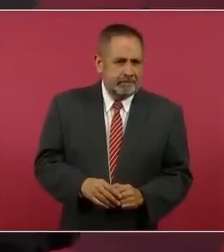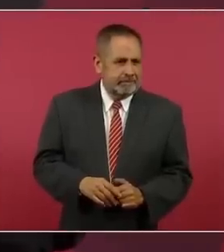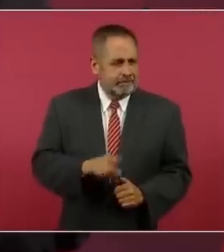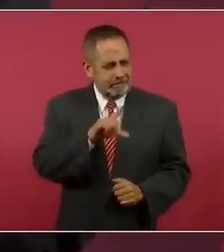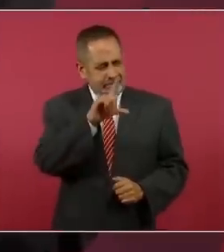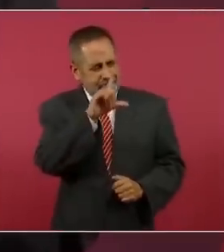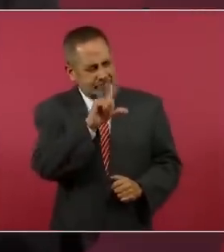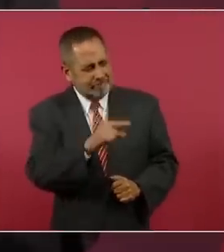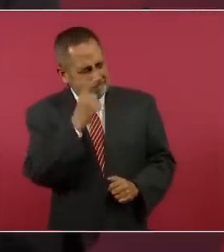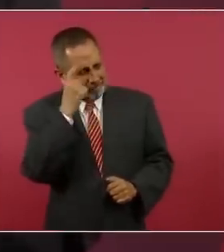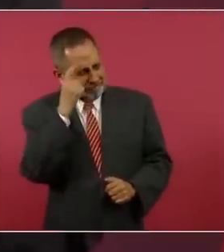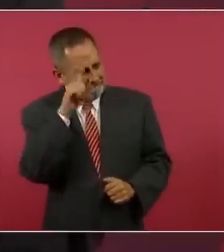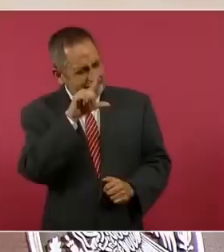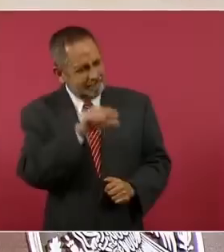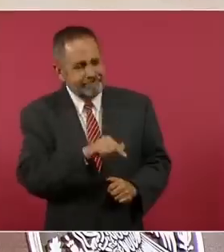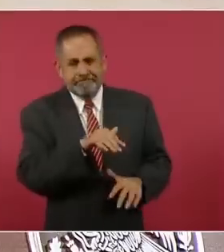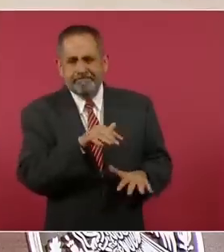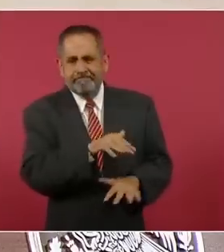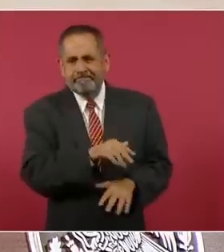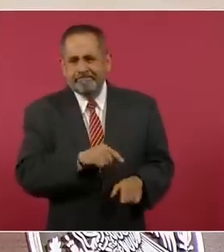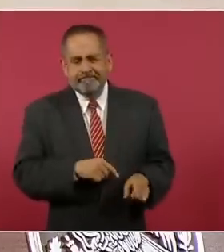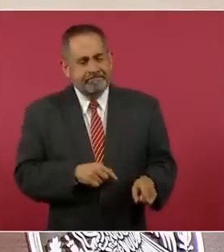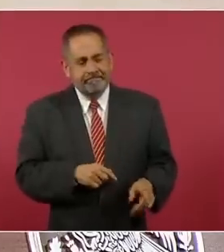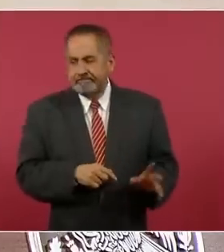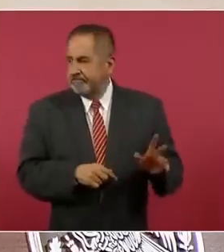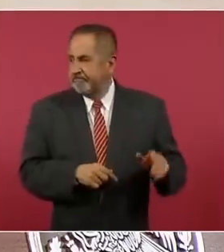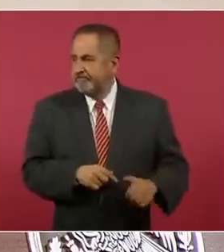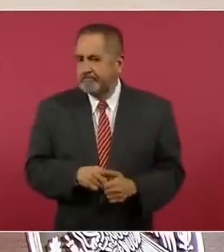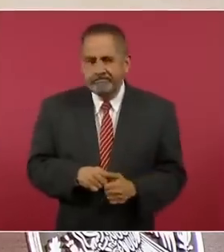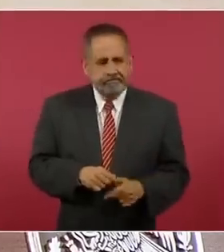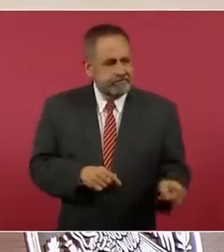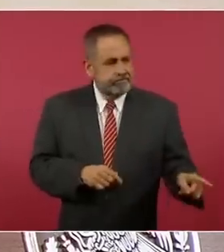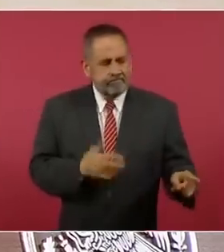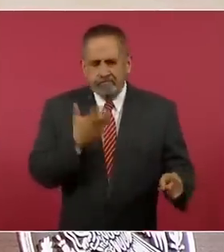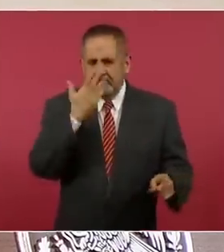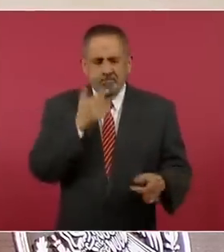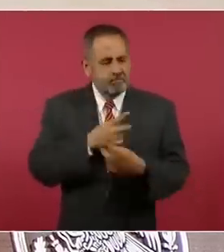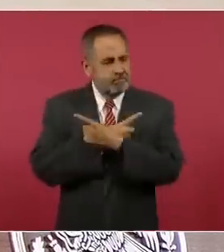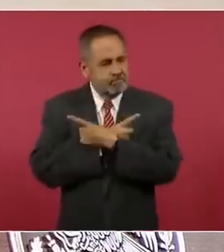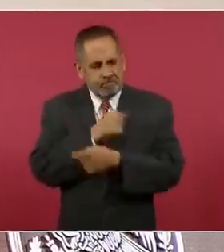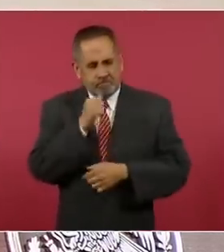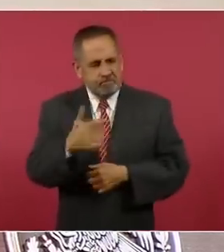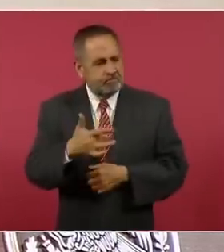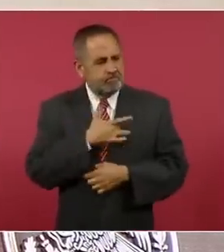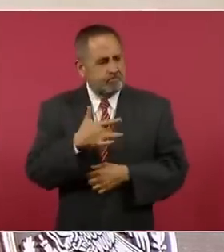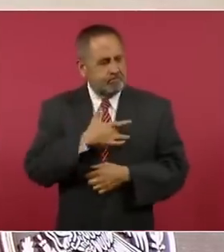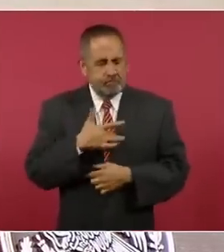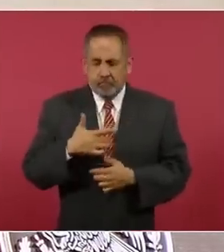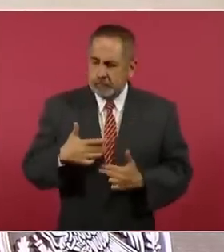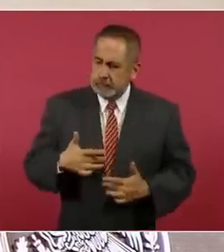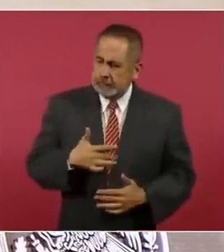degrada en lo moral, en lo humano.